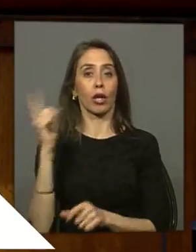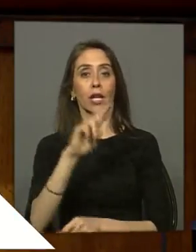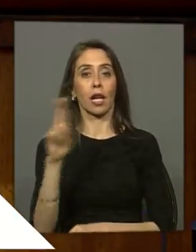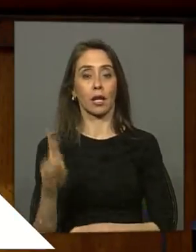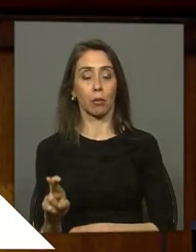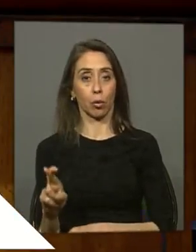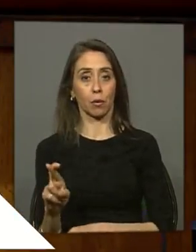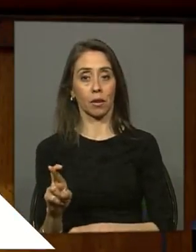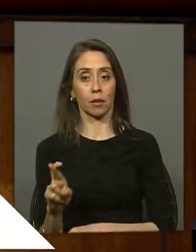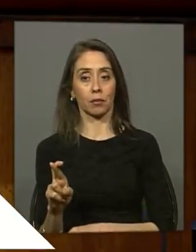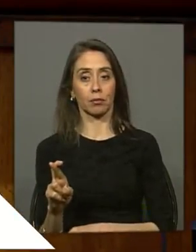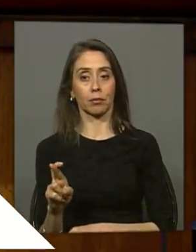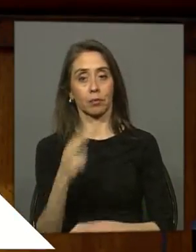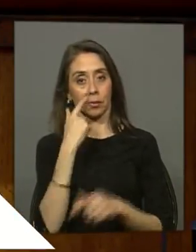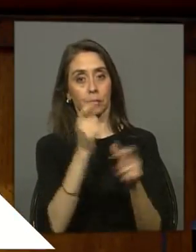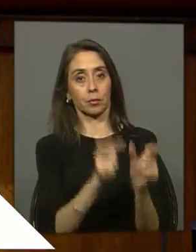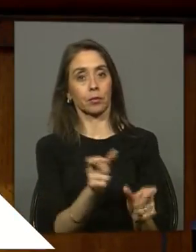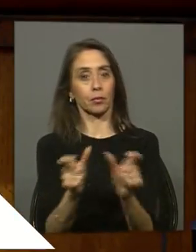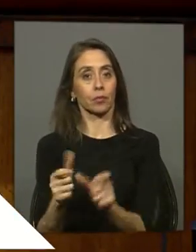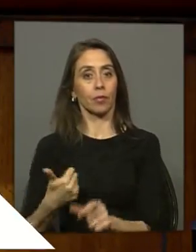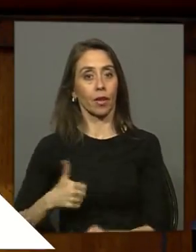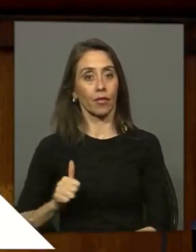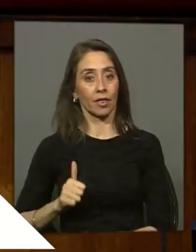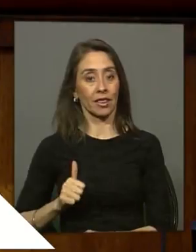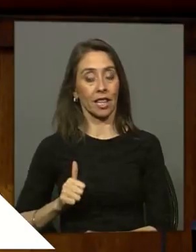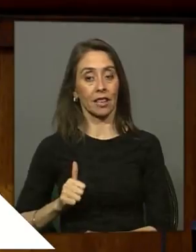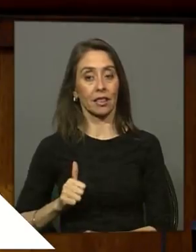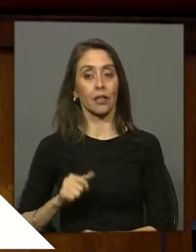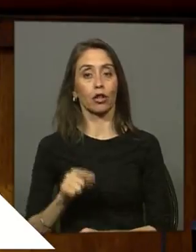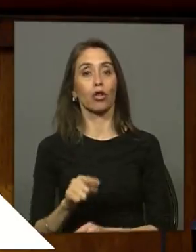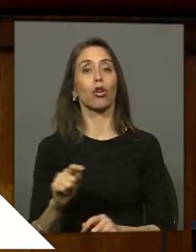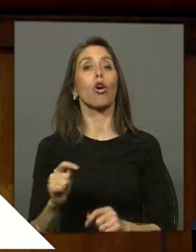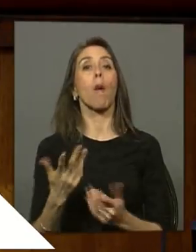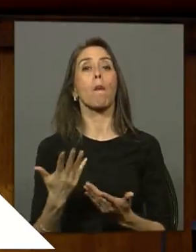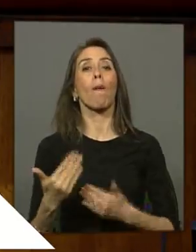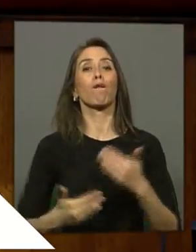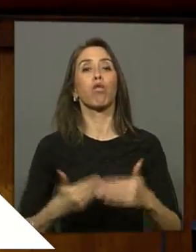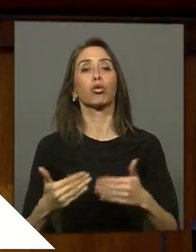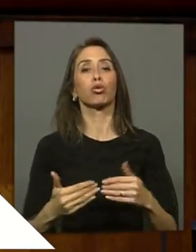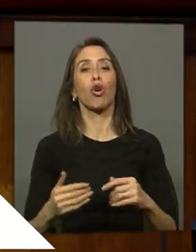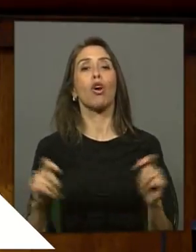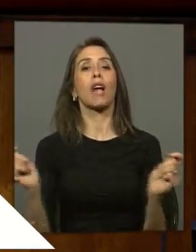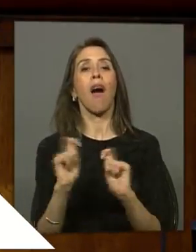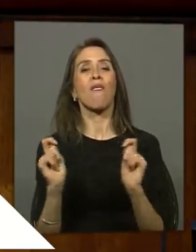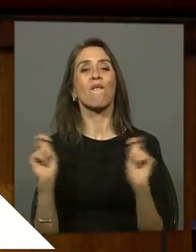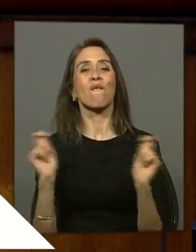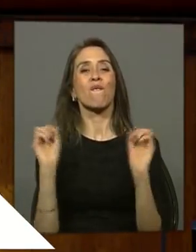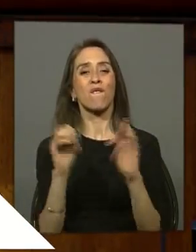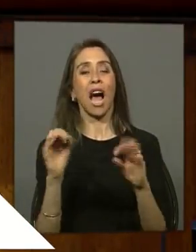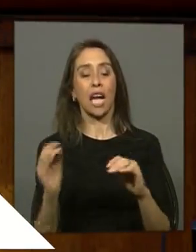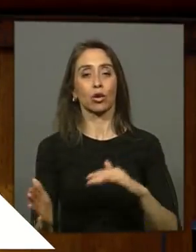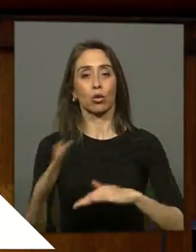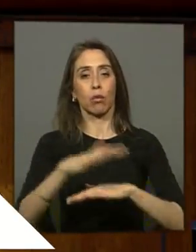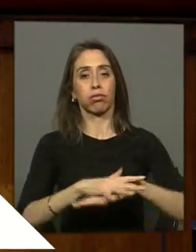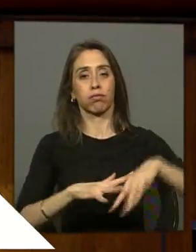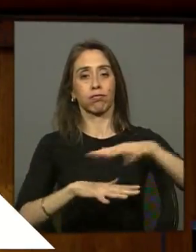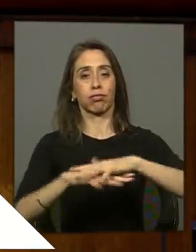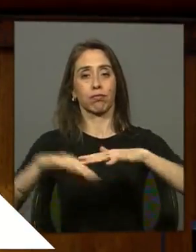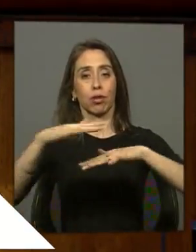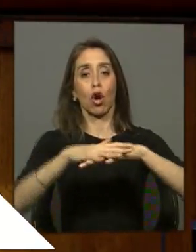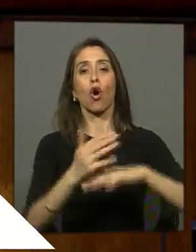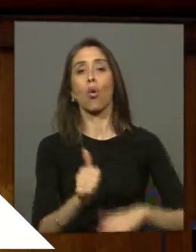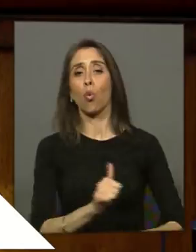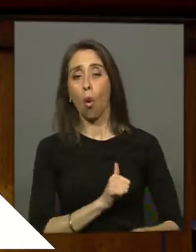República en cuanto a que la fiscalización de la operación de un relleno sanitario respecto a los probables cumplimientos de las normas del código sanitario y su